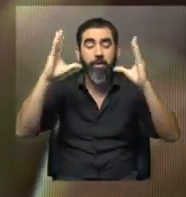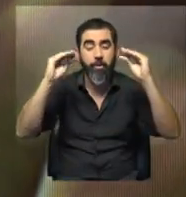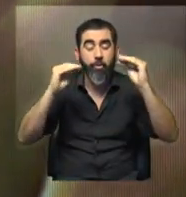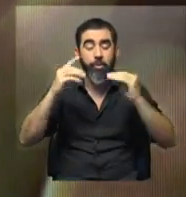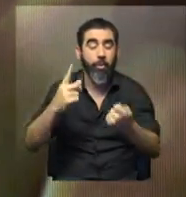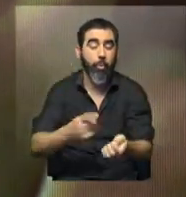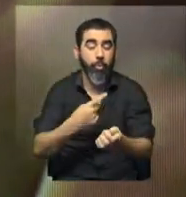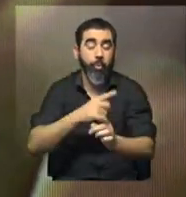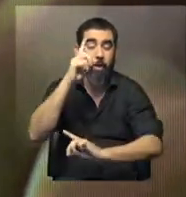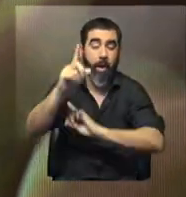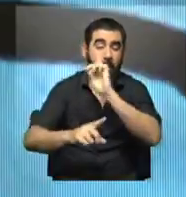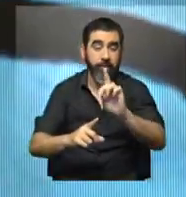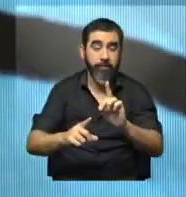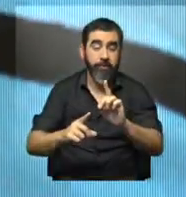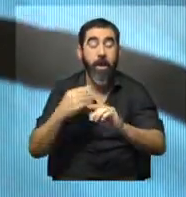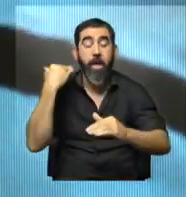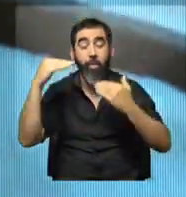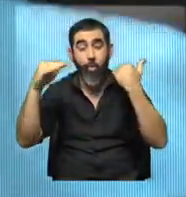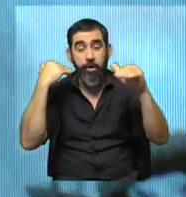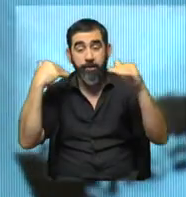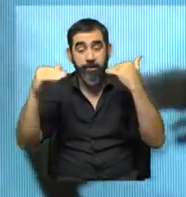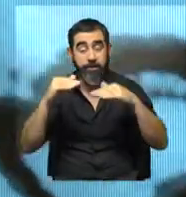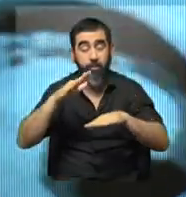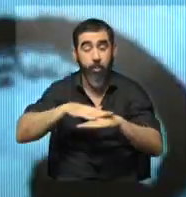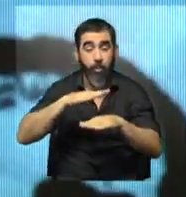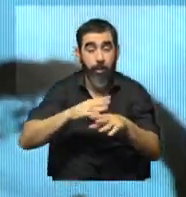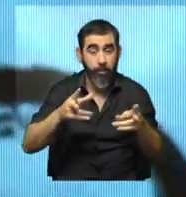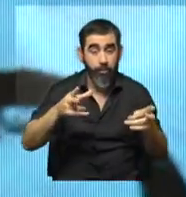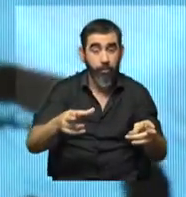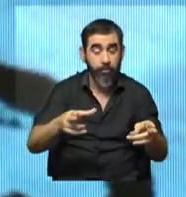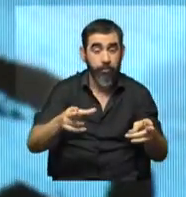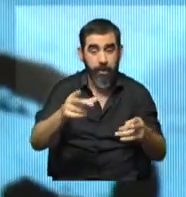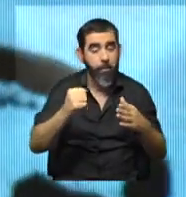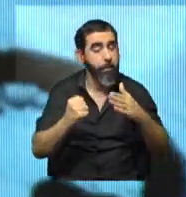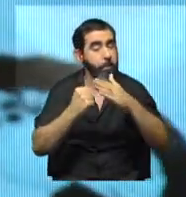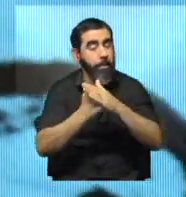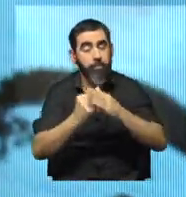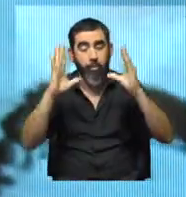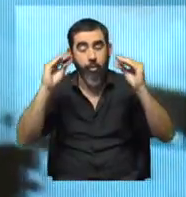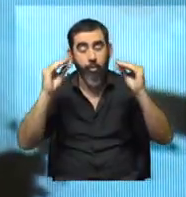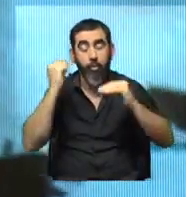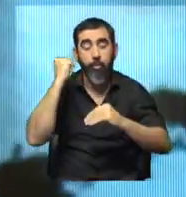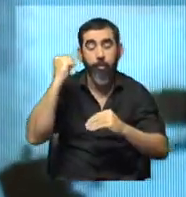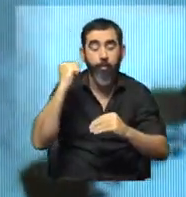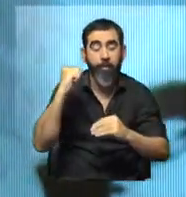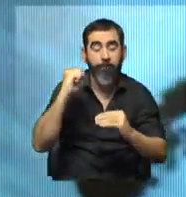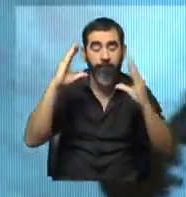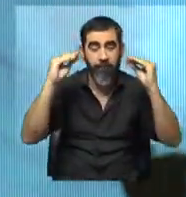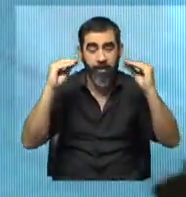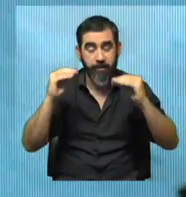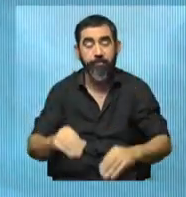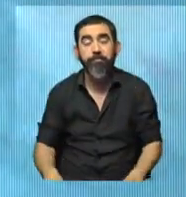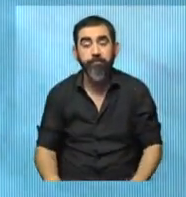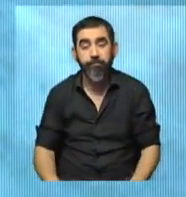los hábitos nocturnos en la adolescencia, donde se llega al pico. Así que los adolescentes son